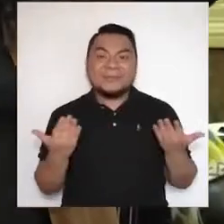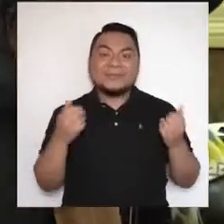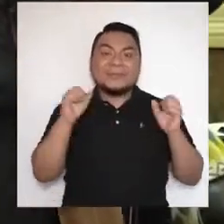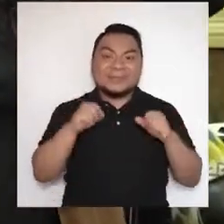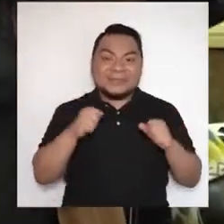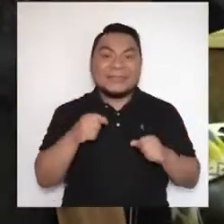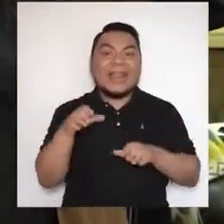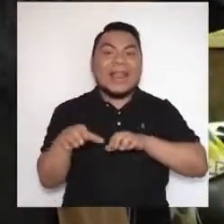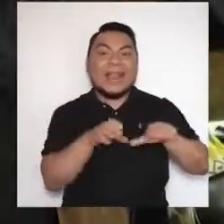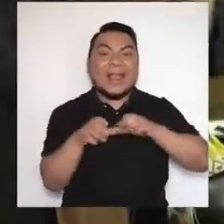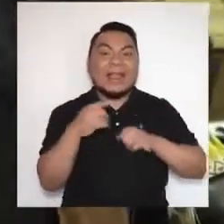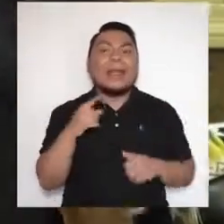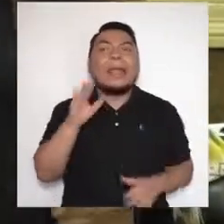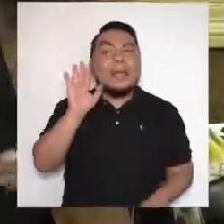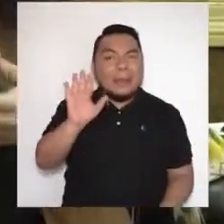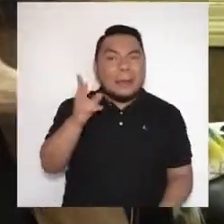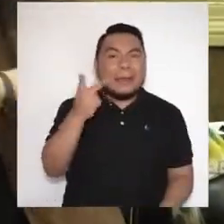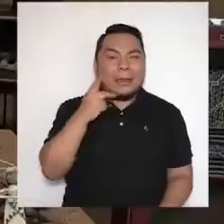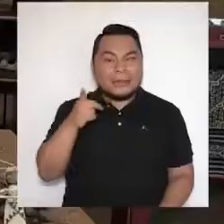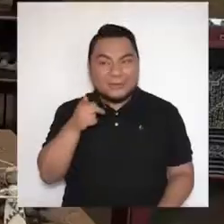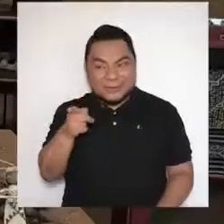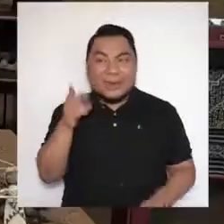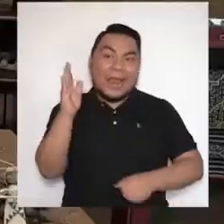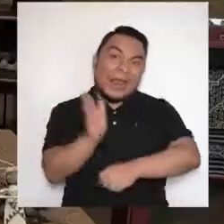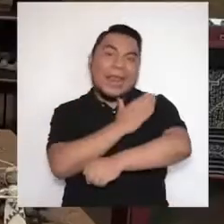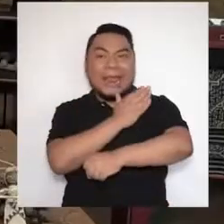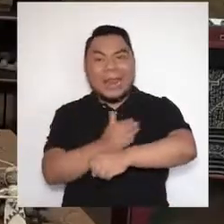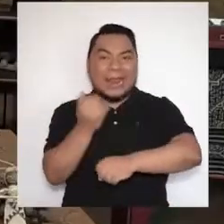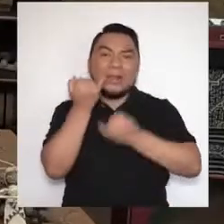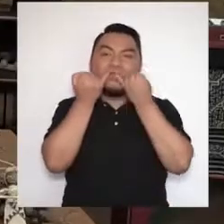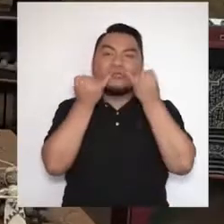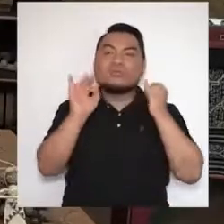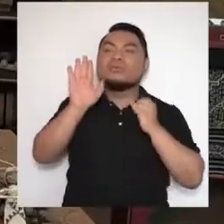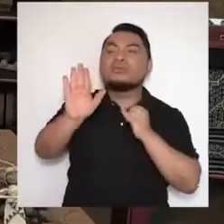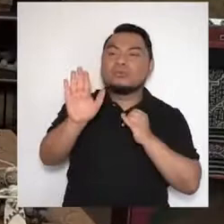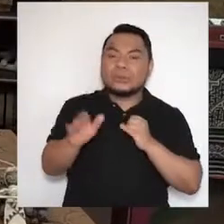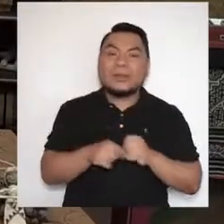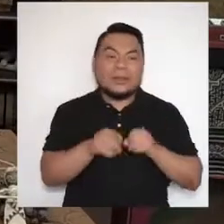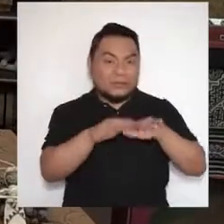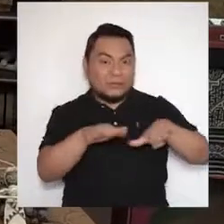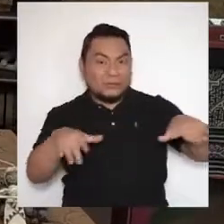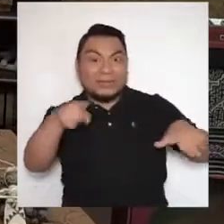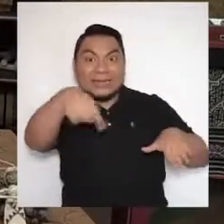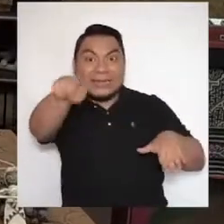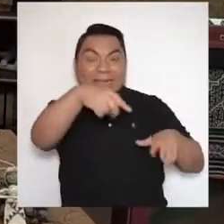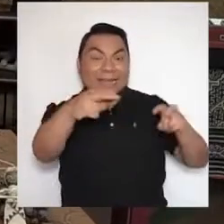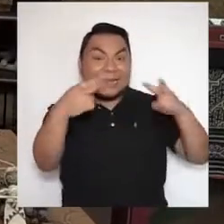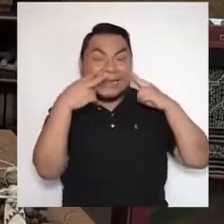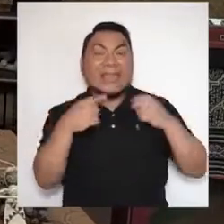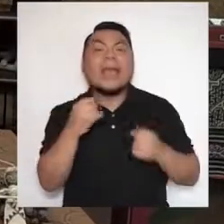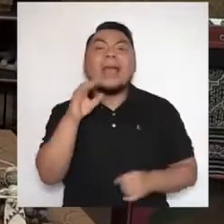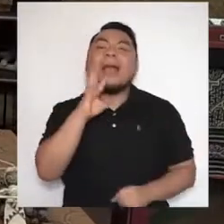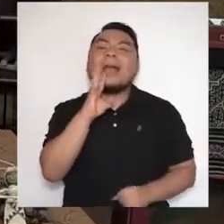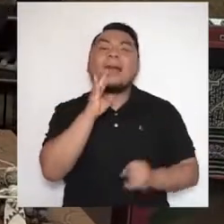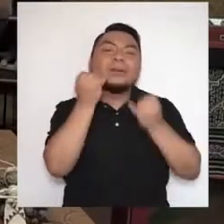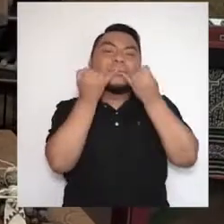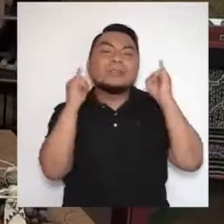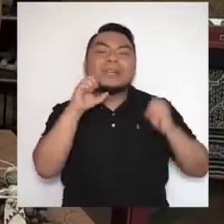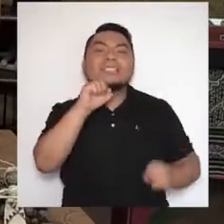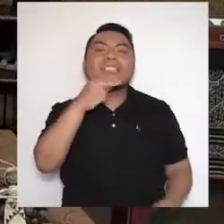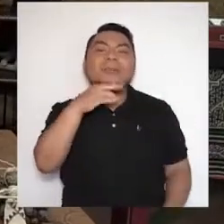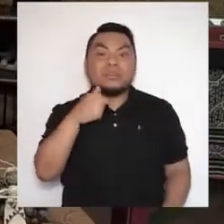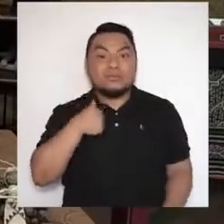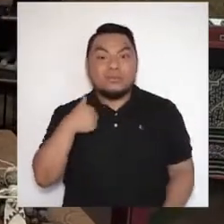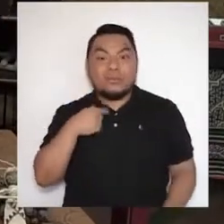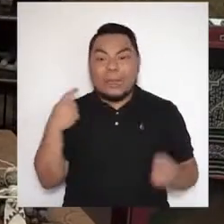Entonces hacemos una cosa. Tú cantas en Shipibo la canción con las niñas y niños que hablan Shipibo y yo la canto